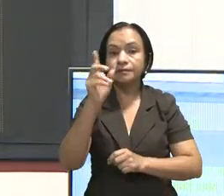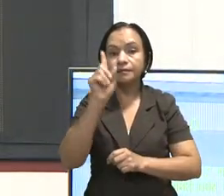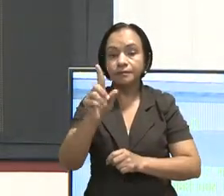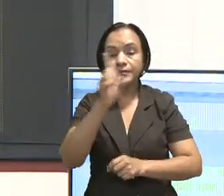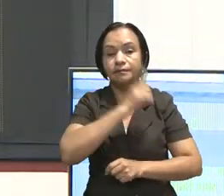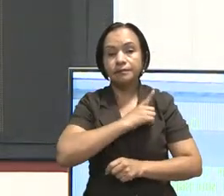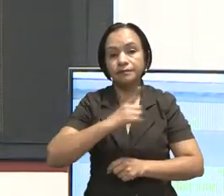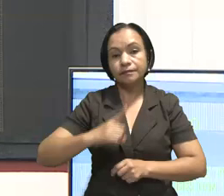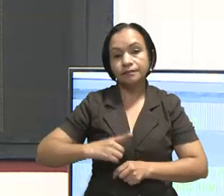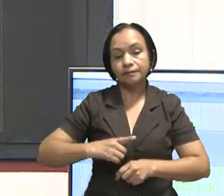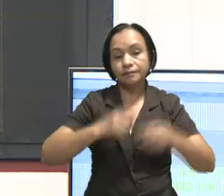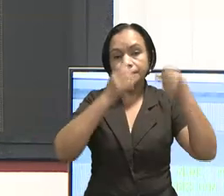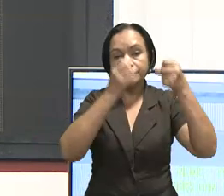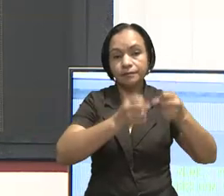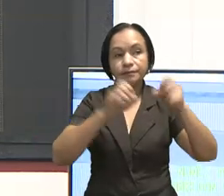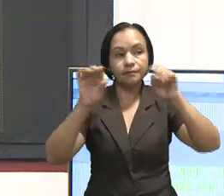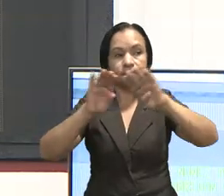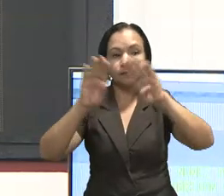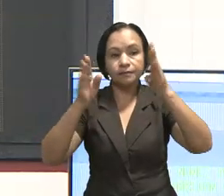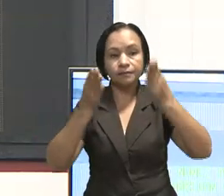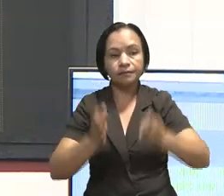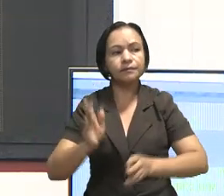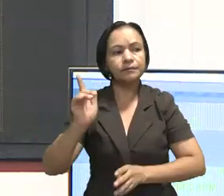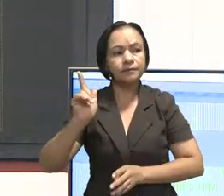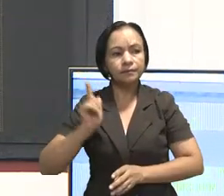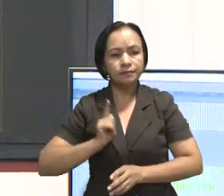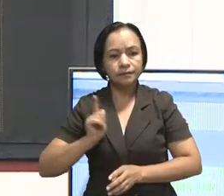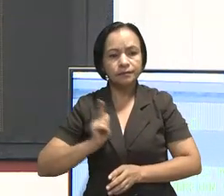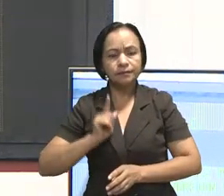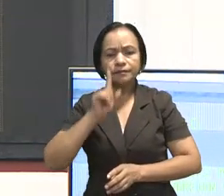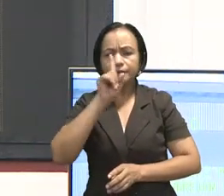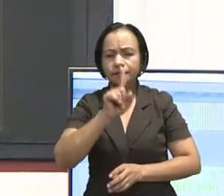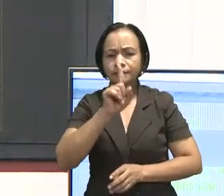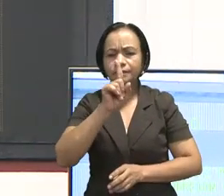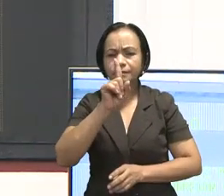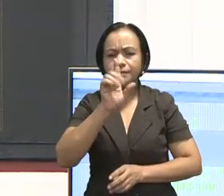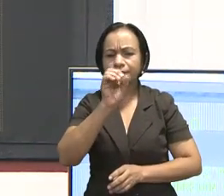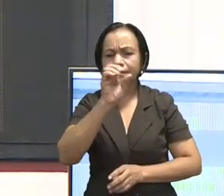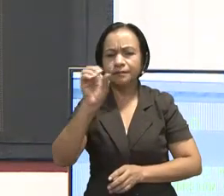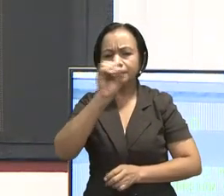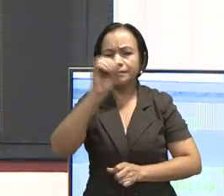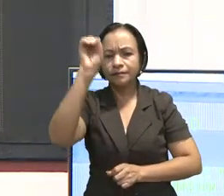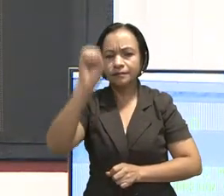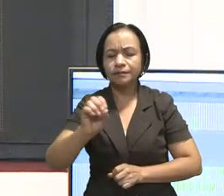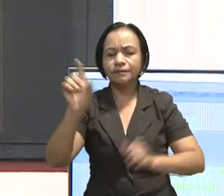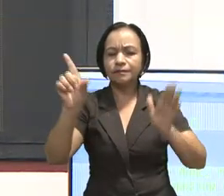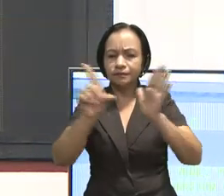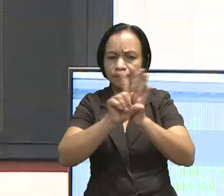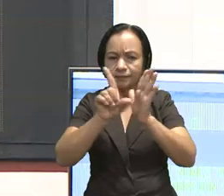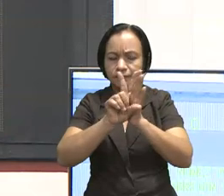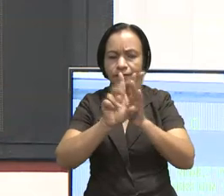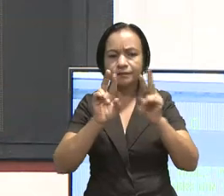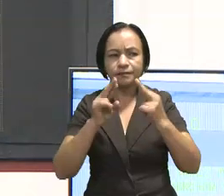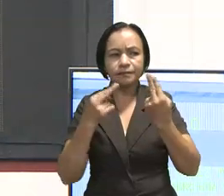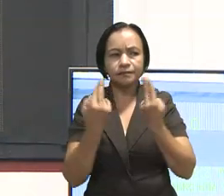91 diputados y diputadas. Por tanto, hay 100% quórum de ley.